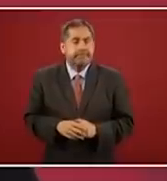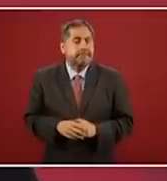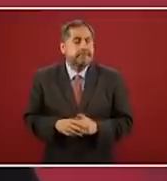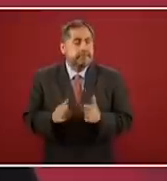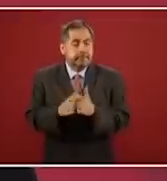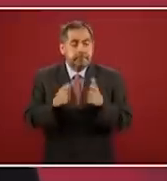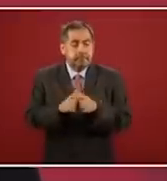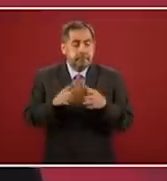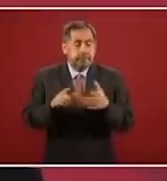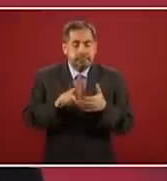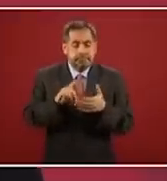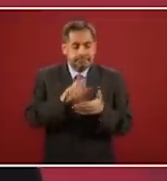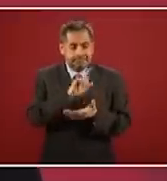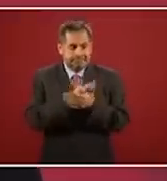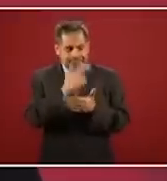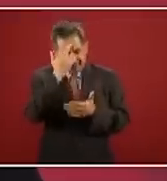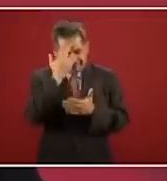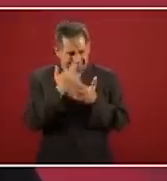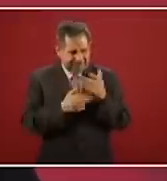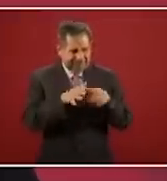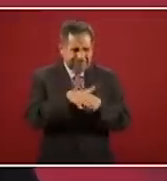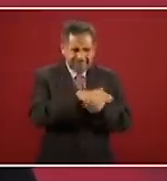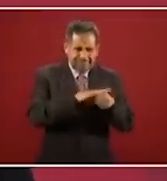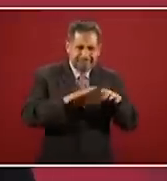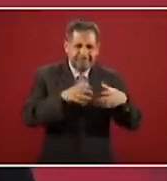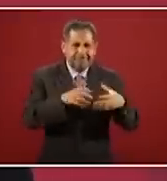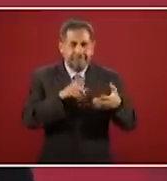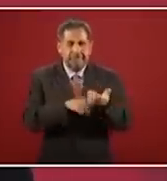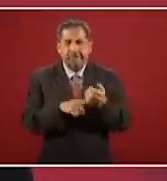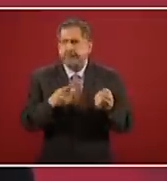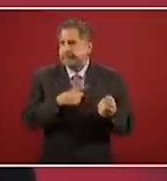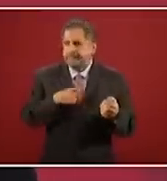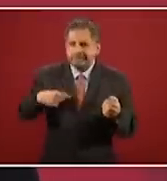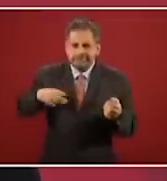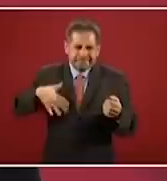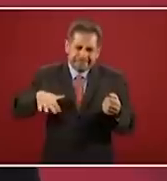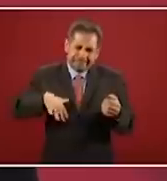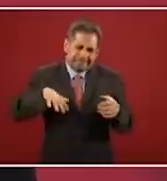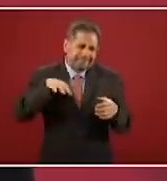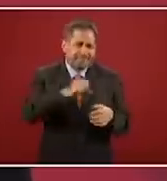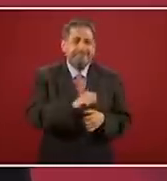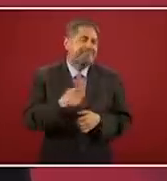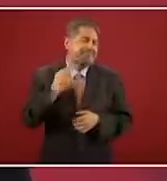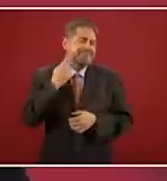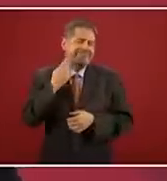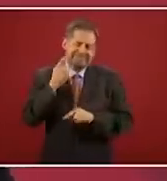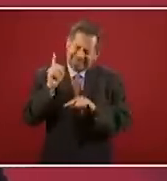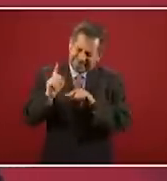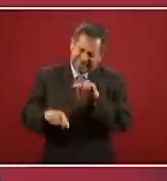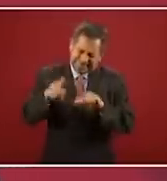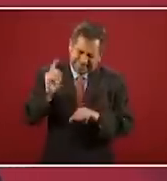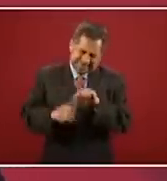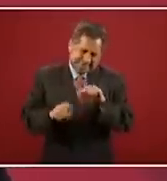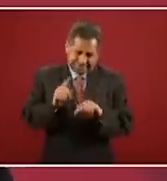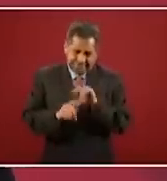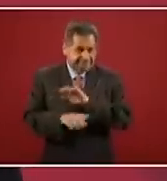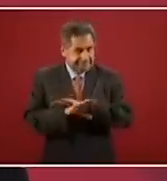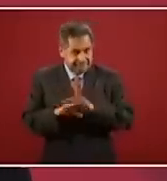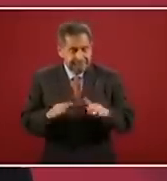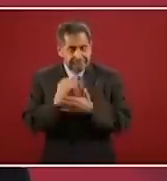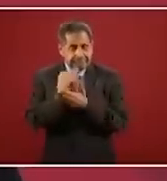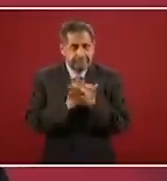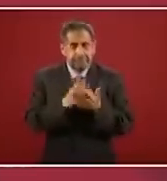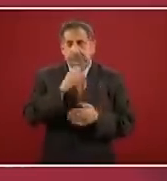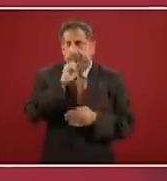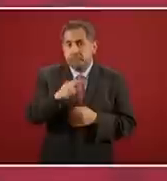delincuenciales surgen en contextos territoriales y, por tanto, el combate a la corrupción política es un mecanismo para poder combatir a los grupos delincuenciales, pero también el